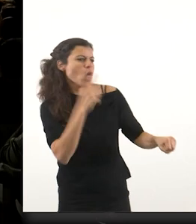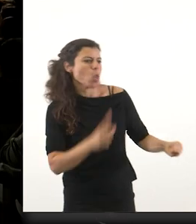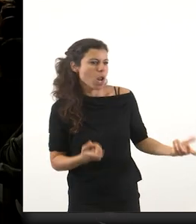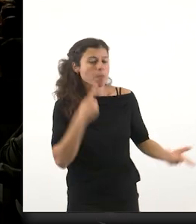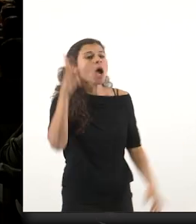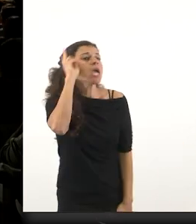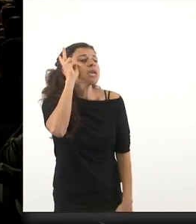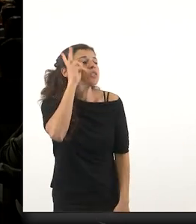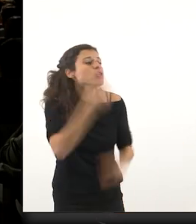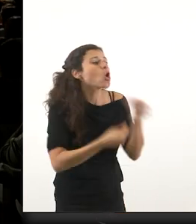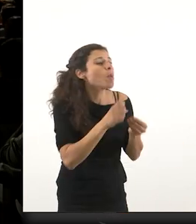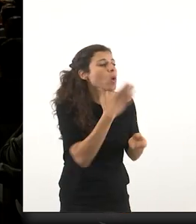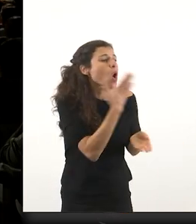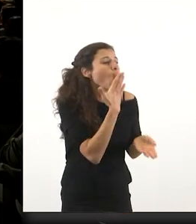indios?